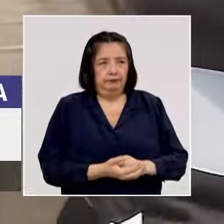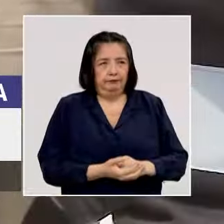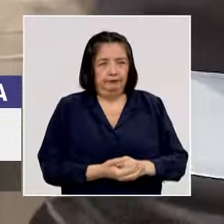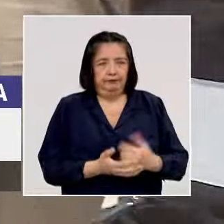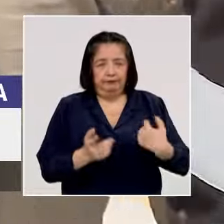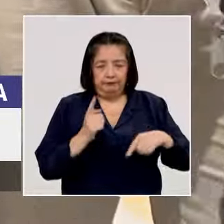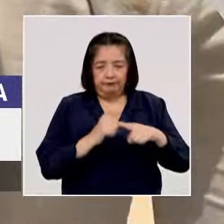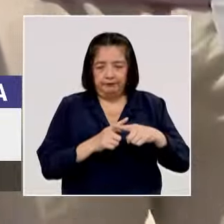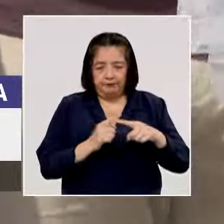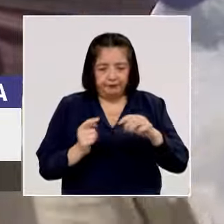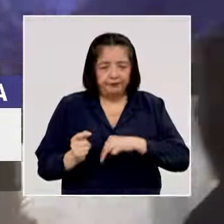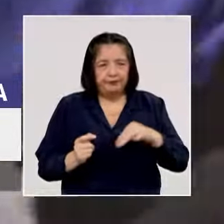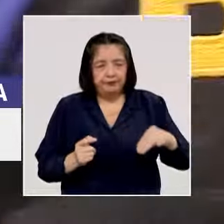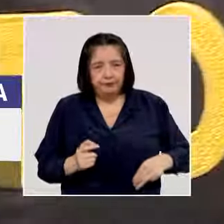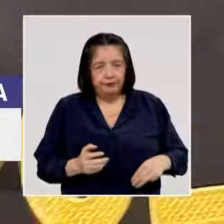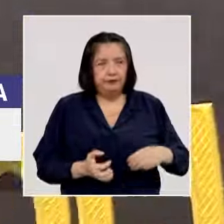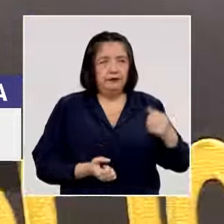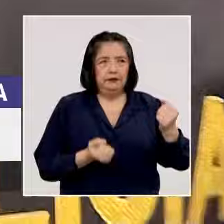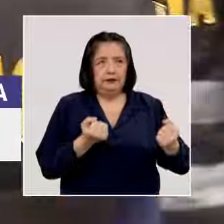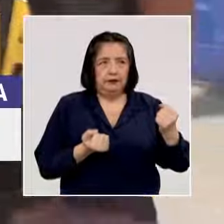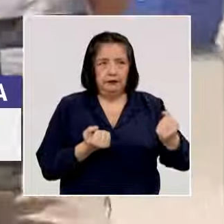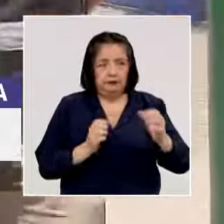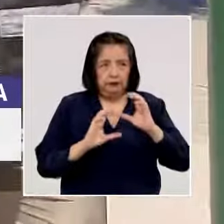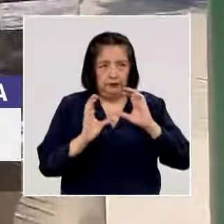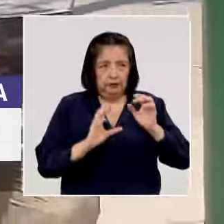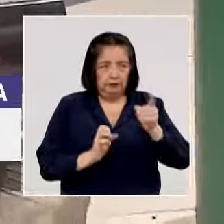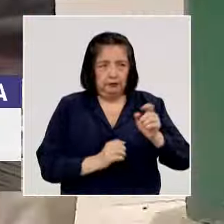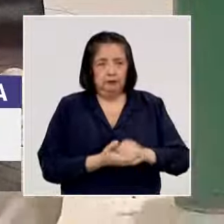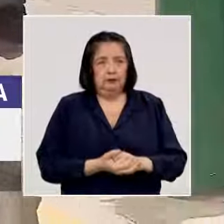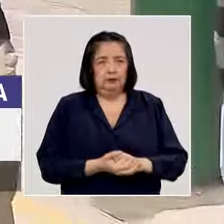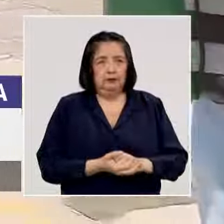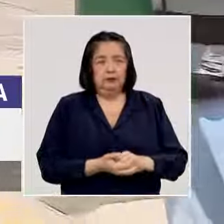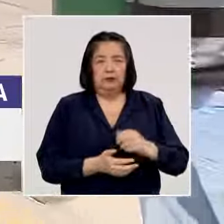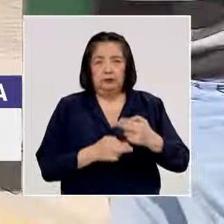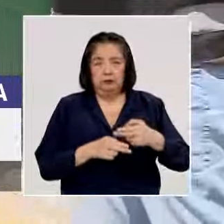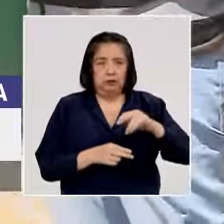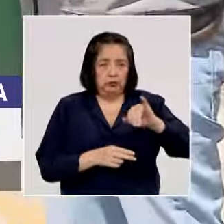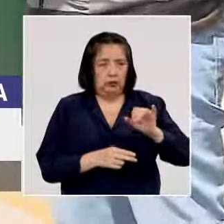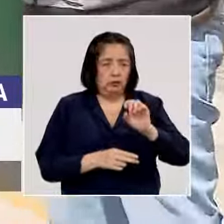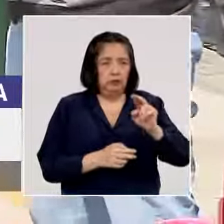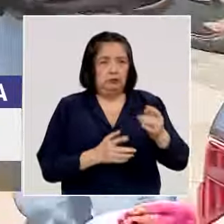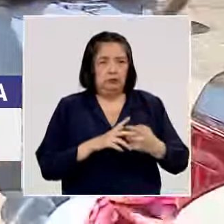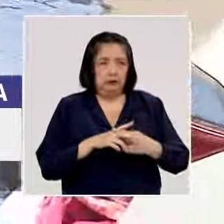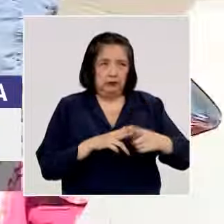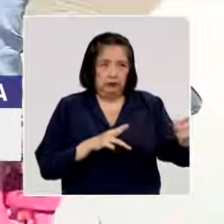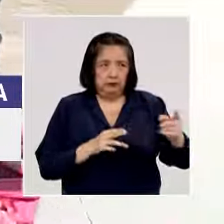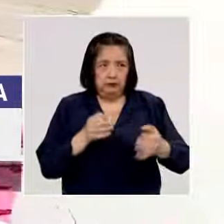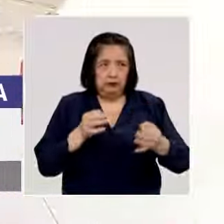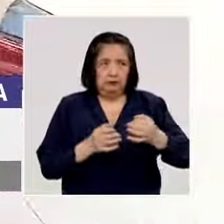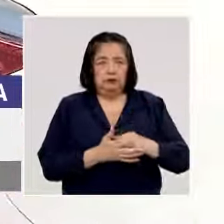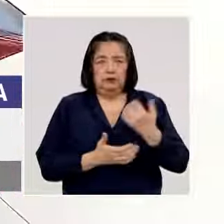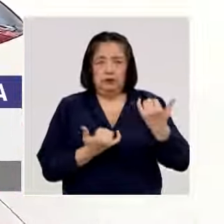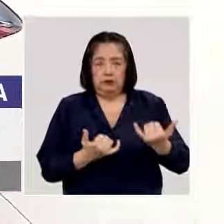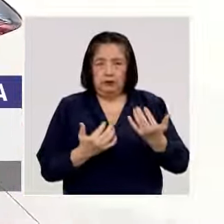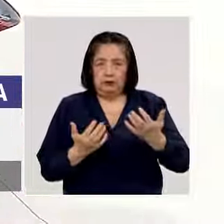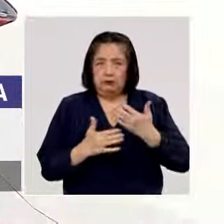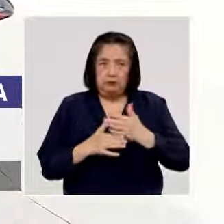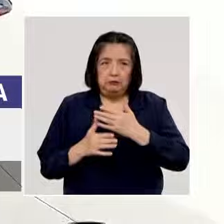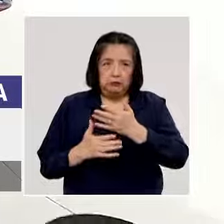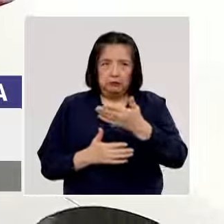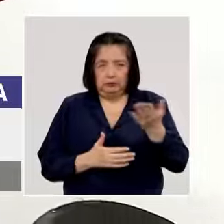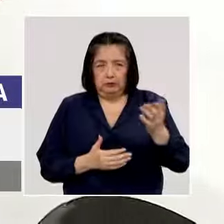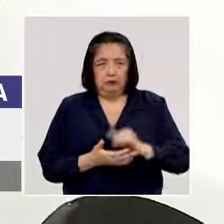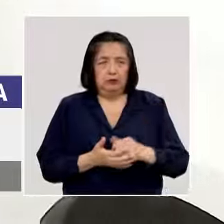ex ministro de Transportes y Comunicaciones, Juan Silva, pues pueda huir de la justicia. Exactamente, vamos a compartir con